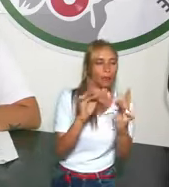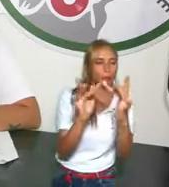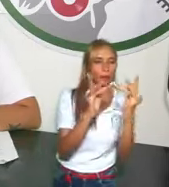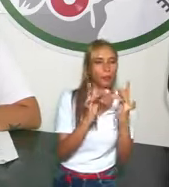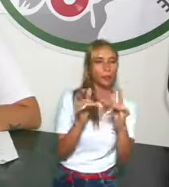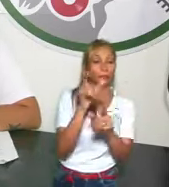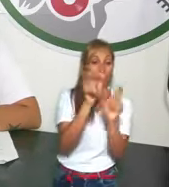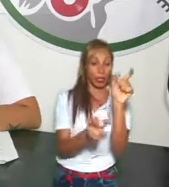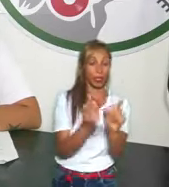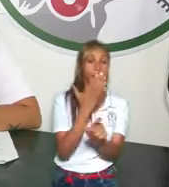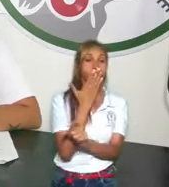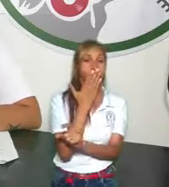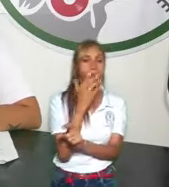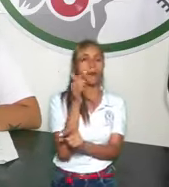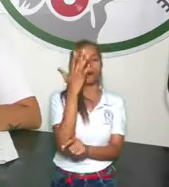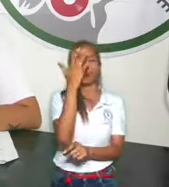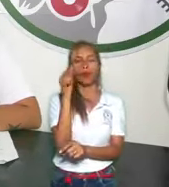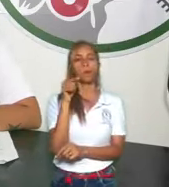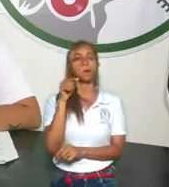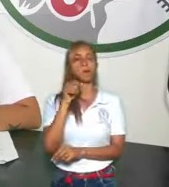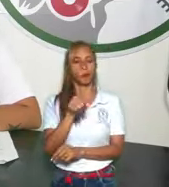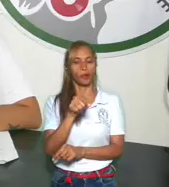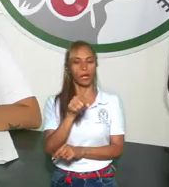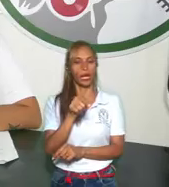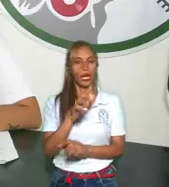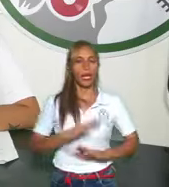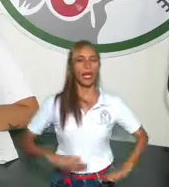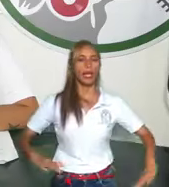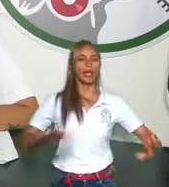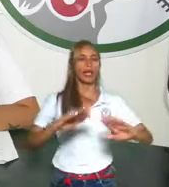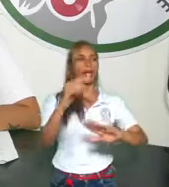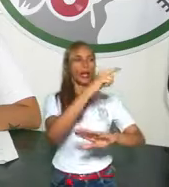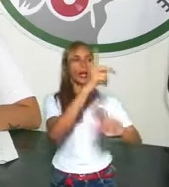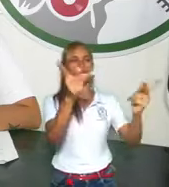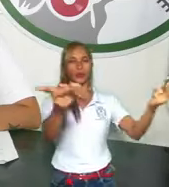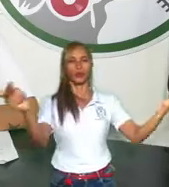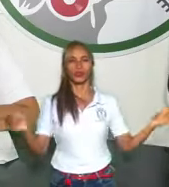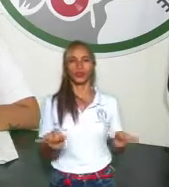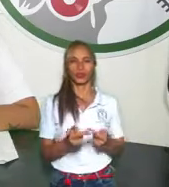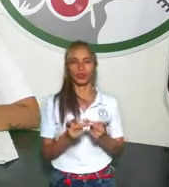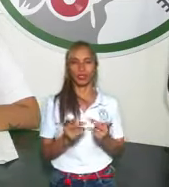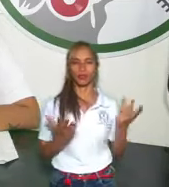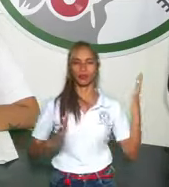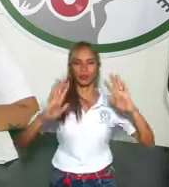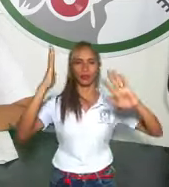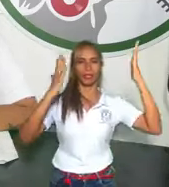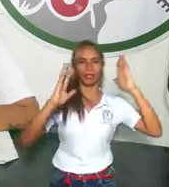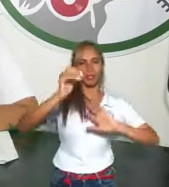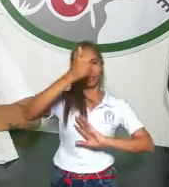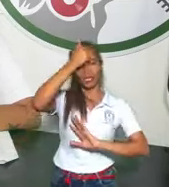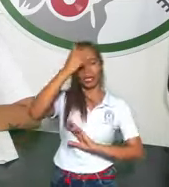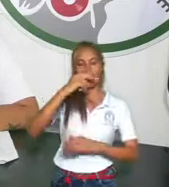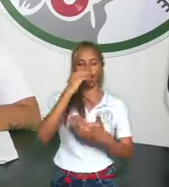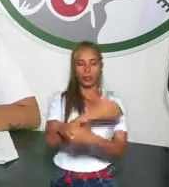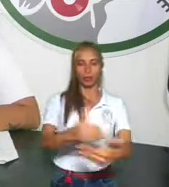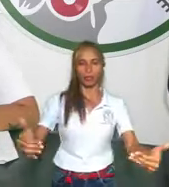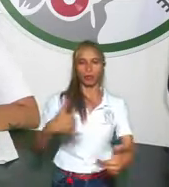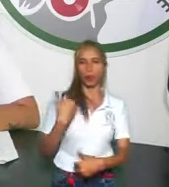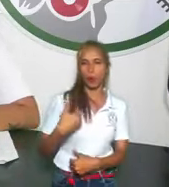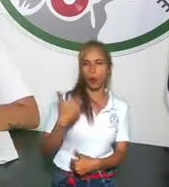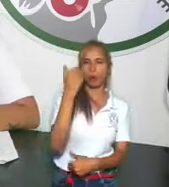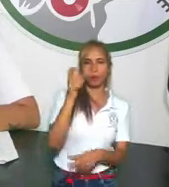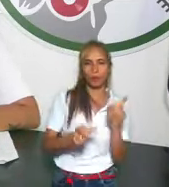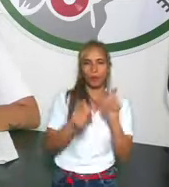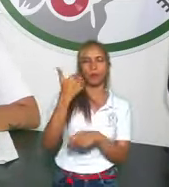calarqueños, porque es ahí, en ese espacio de la plaza principal, donde los niños, los jóvenes y los adultos pueden empezar